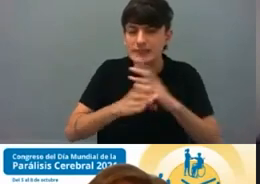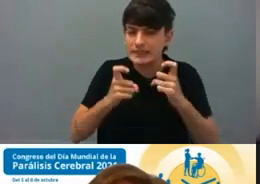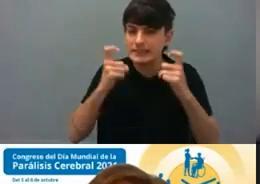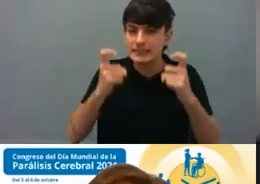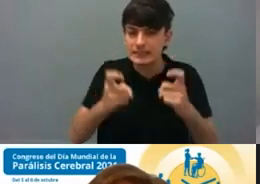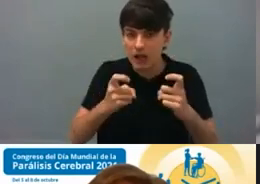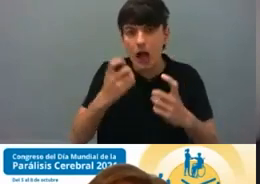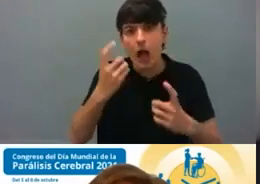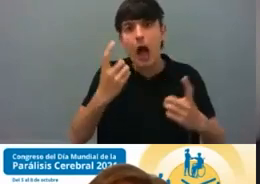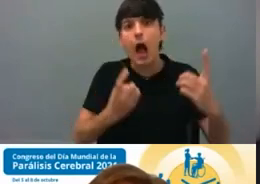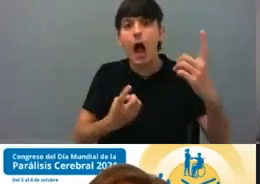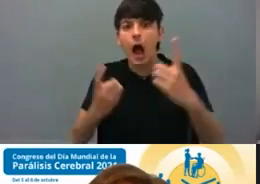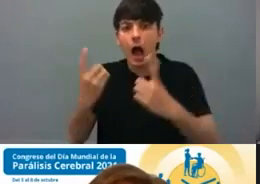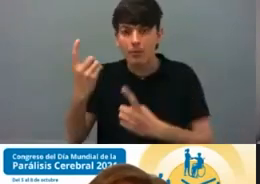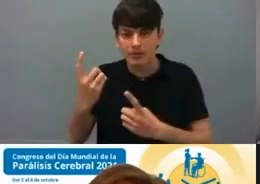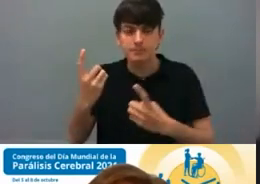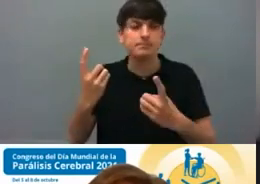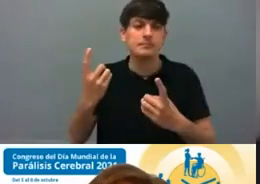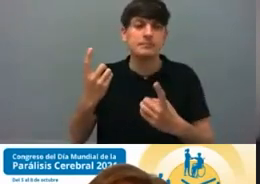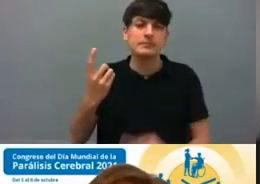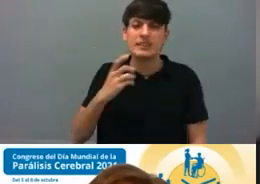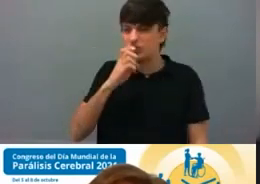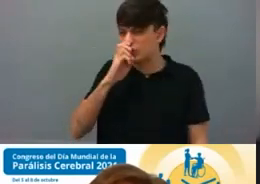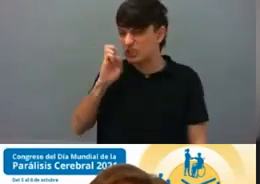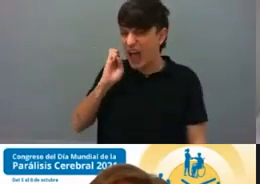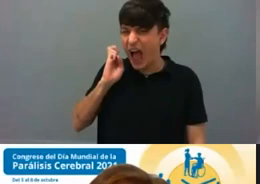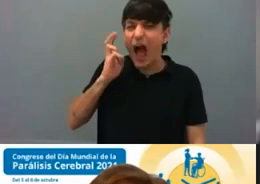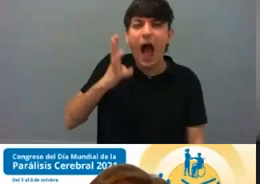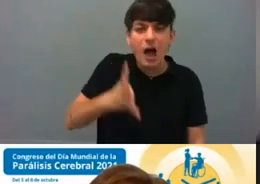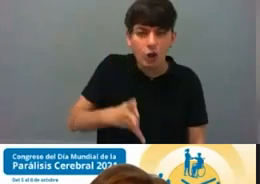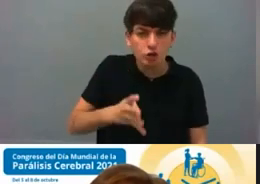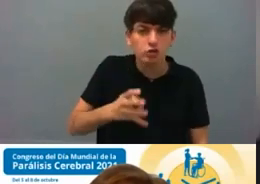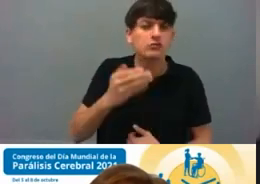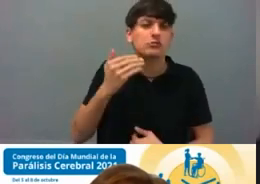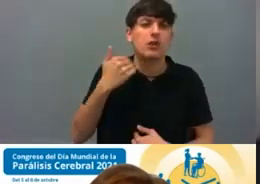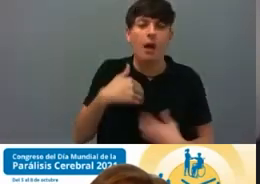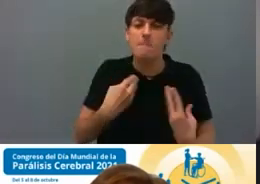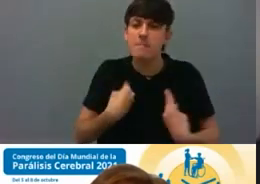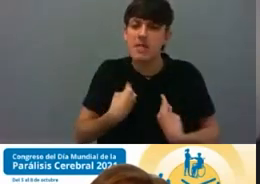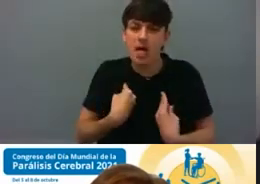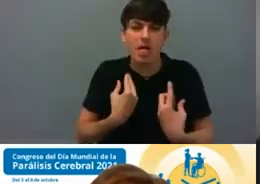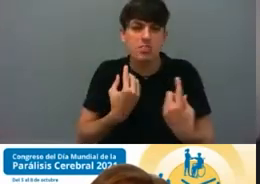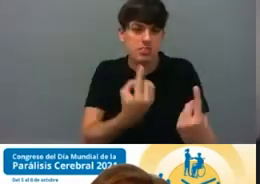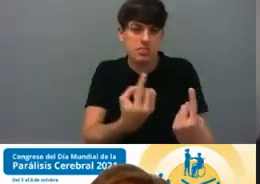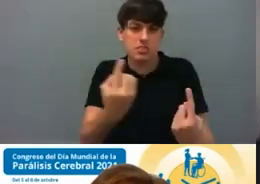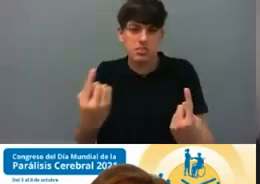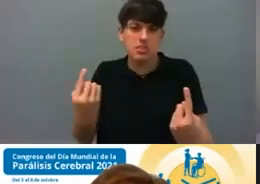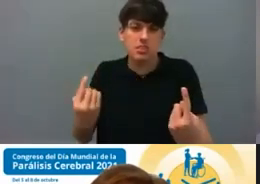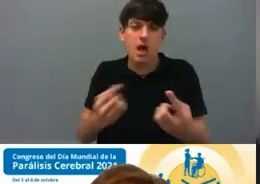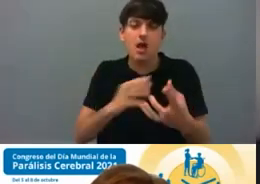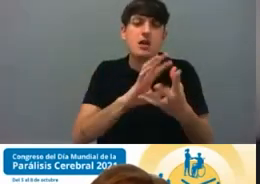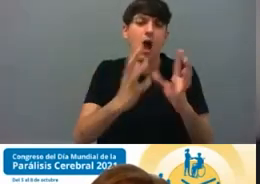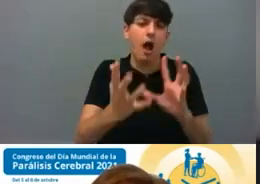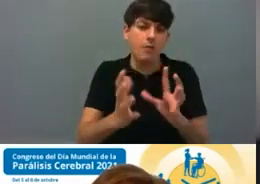ya varias experiencias a lo largo de estos años de que la vida de unos y de otros va cambiando, pero